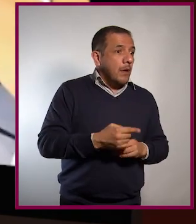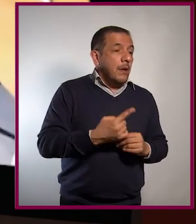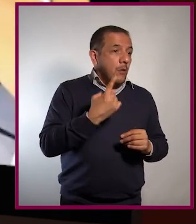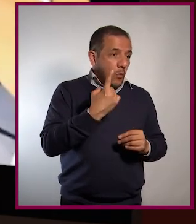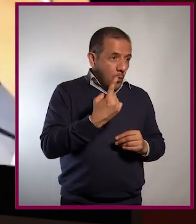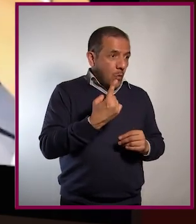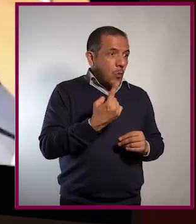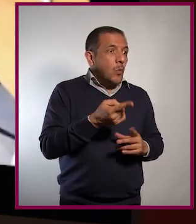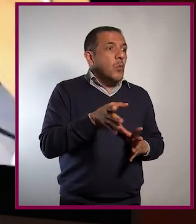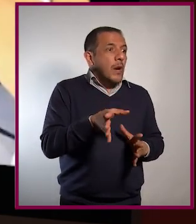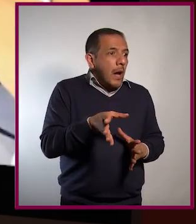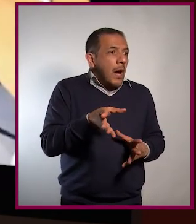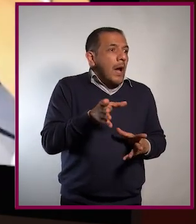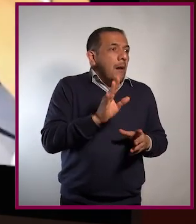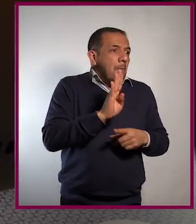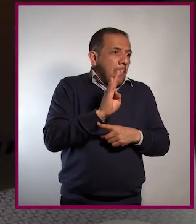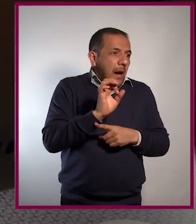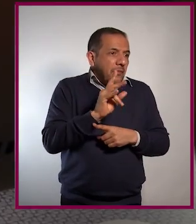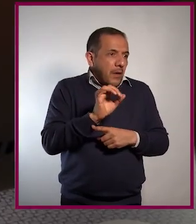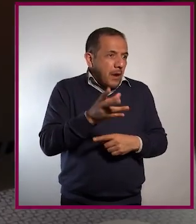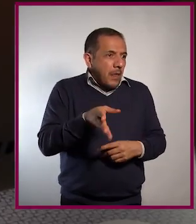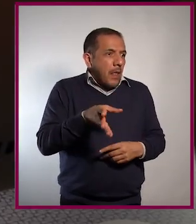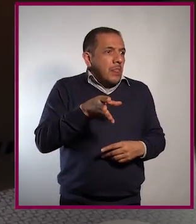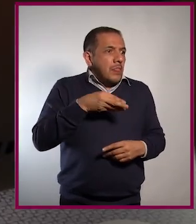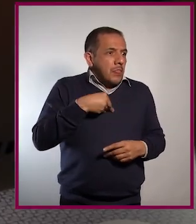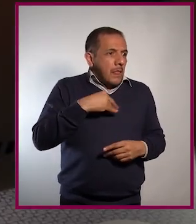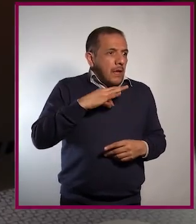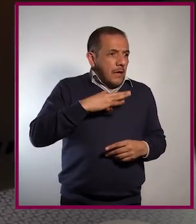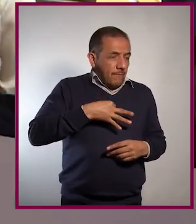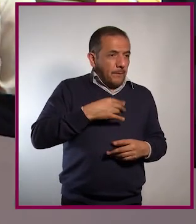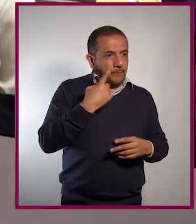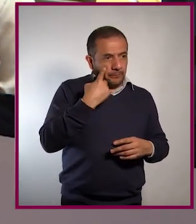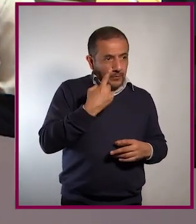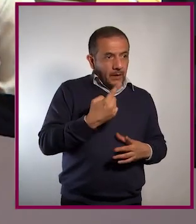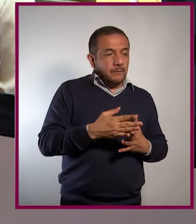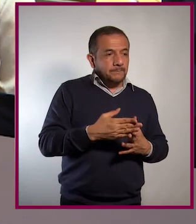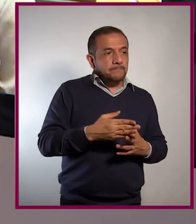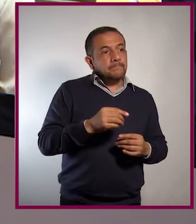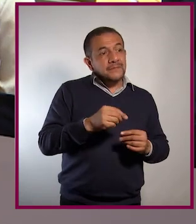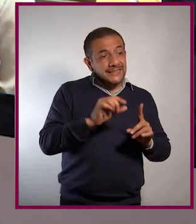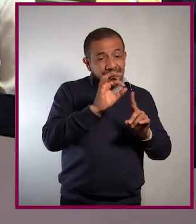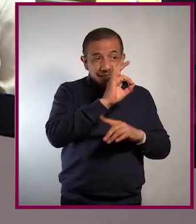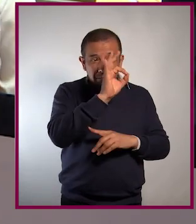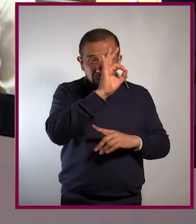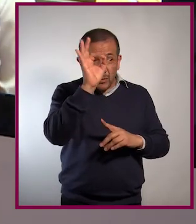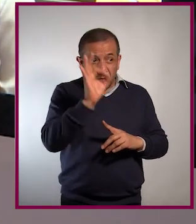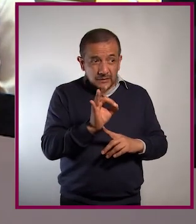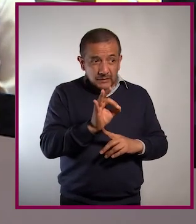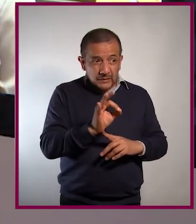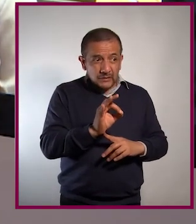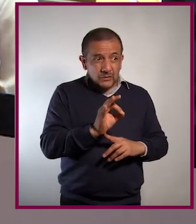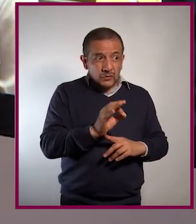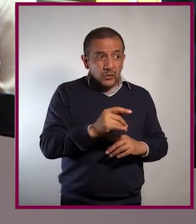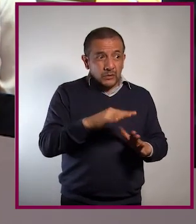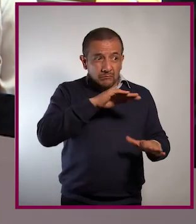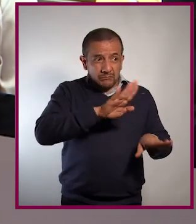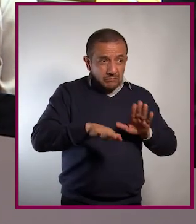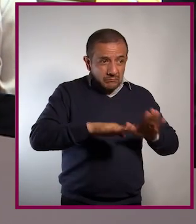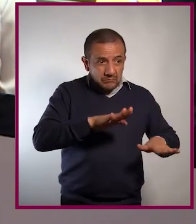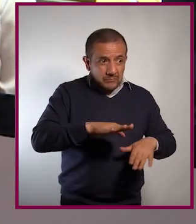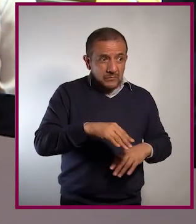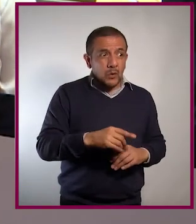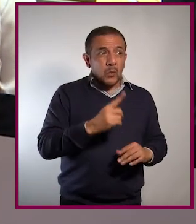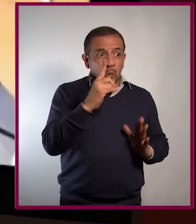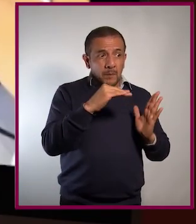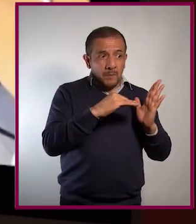agente infeccioso. Hay que recalcar eso, ¿eh? La pura tasa de mortalidad es suficiente. Más de